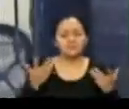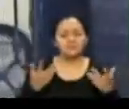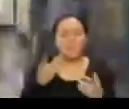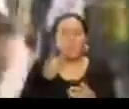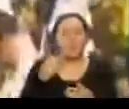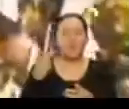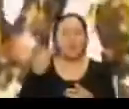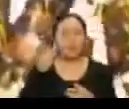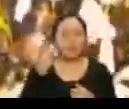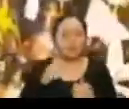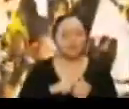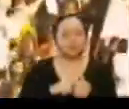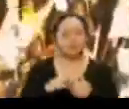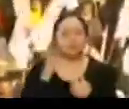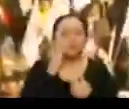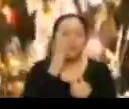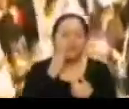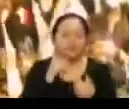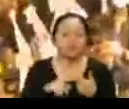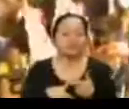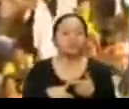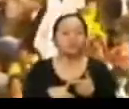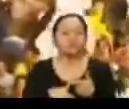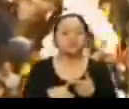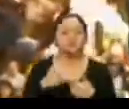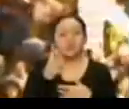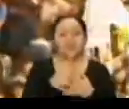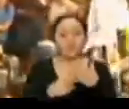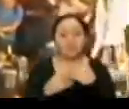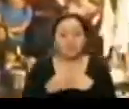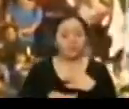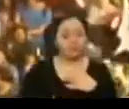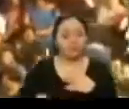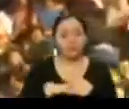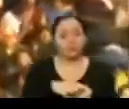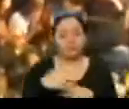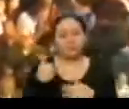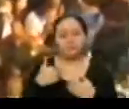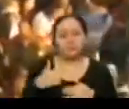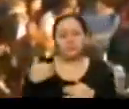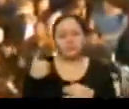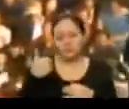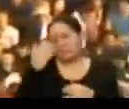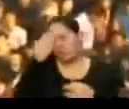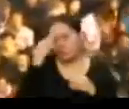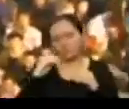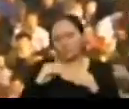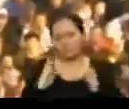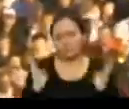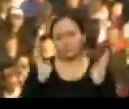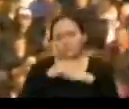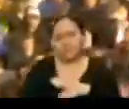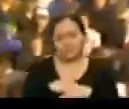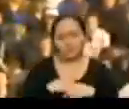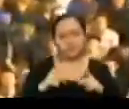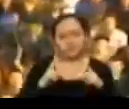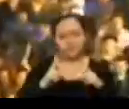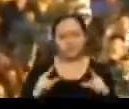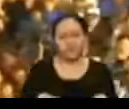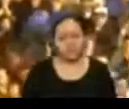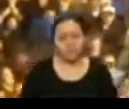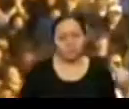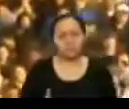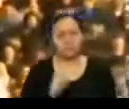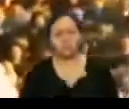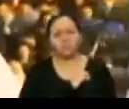padres, las madres de familia, cuyos hijos ya tienen educación gratuita, salud,